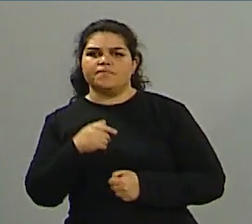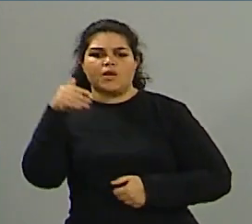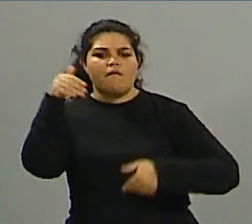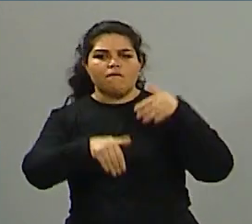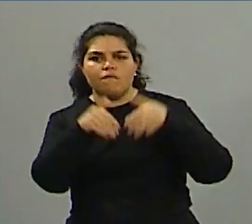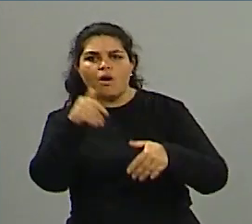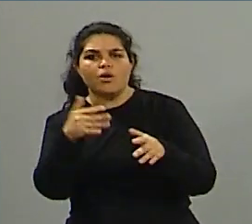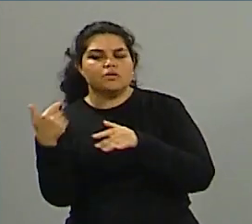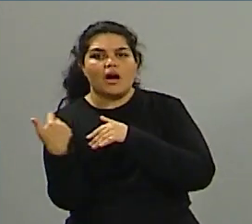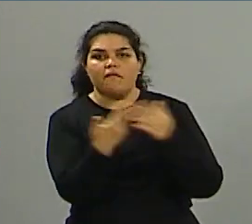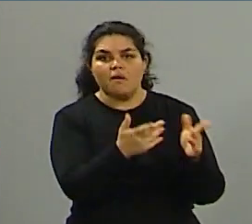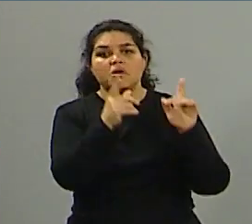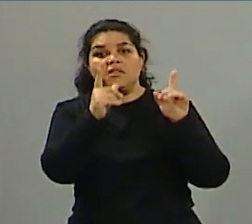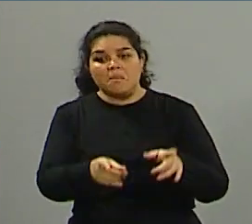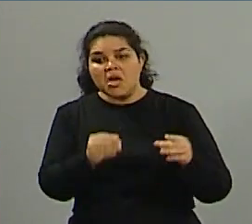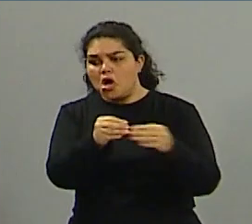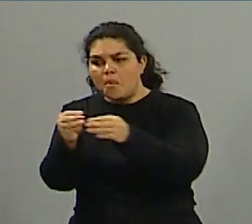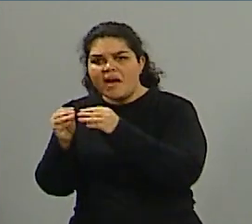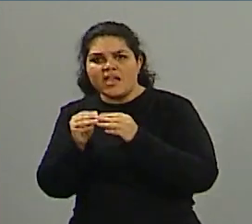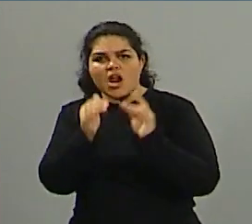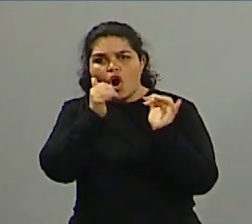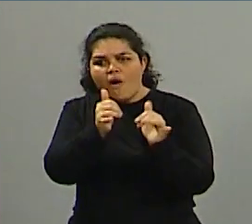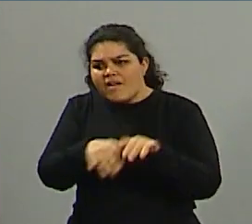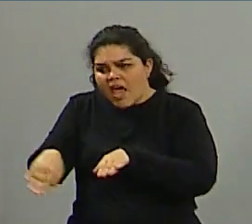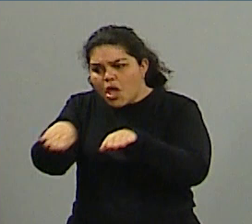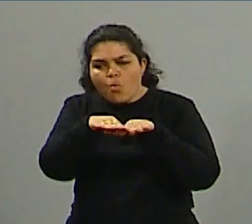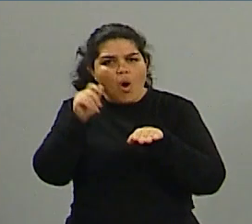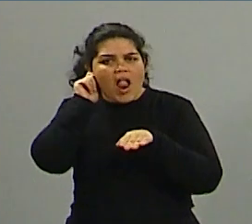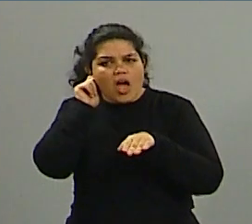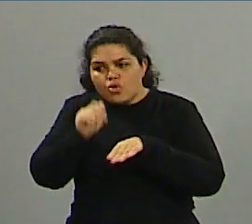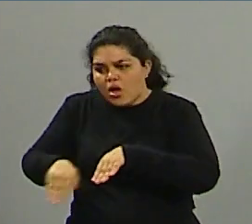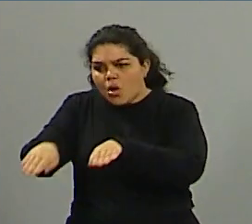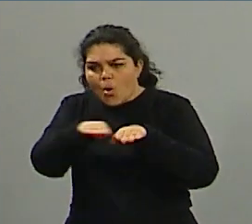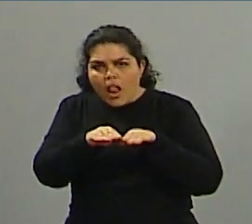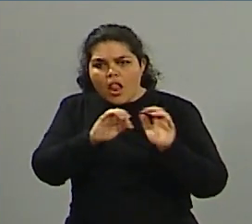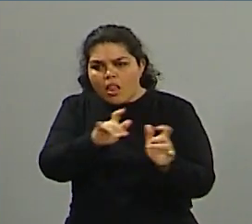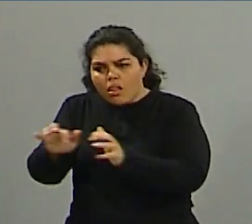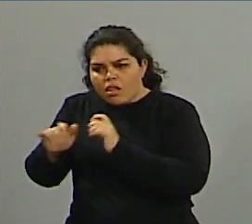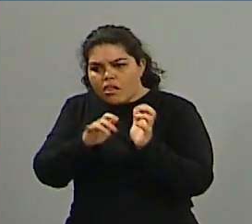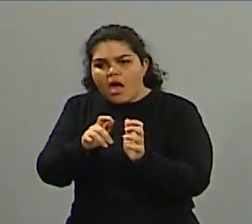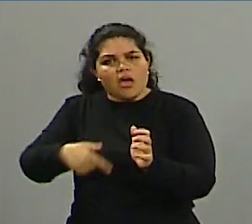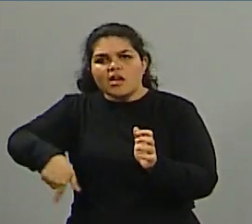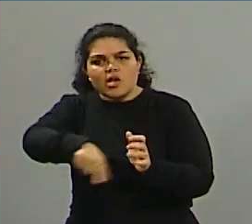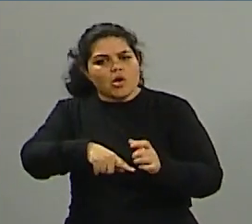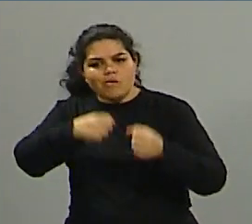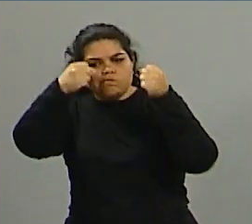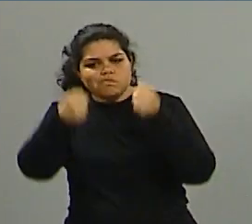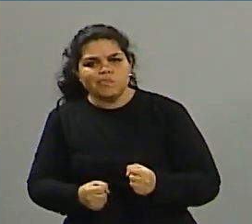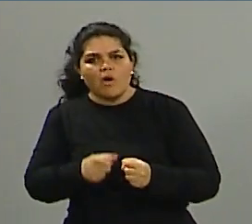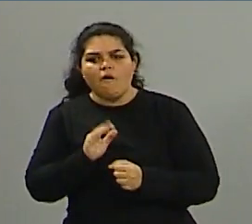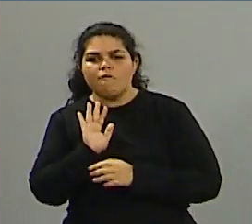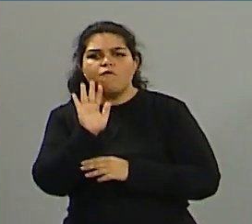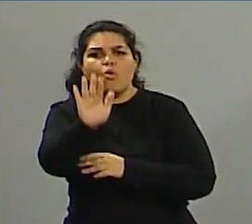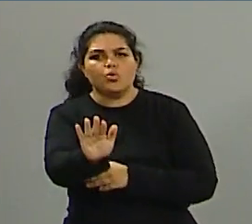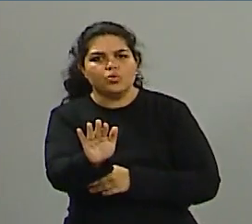una manera de mostrarnos que se están queriendo comprometer con el futuro del país. Sí, yo creo que eso es lo que hay que lograr, ¿no?